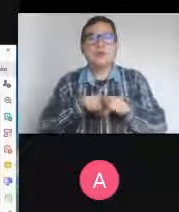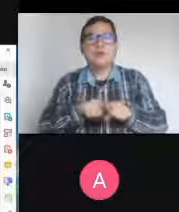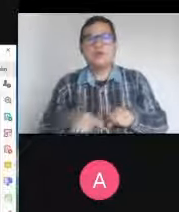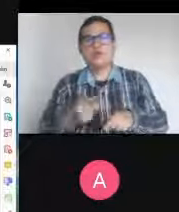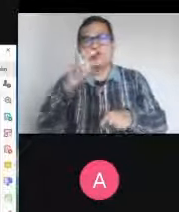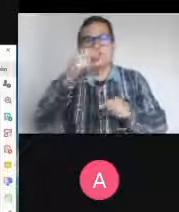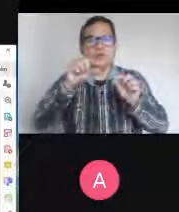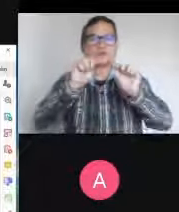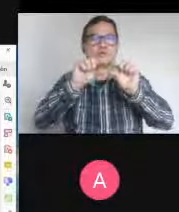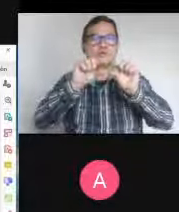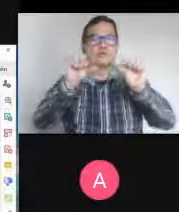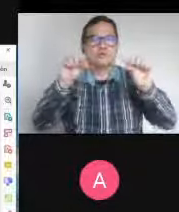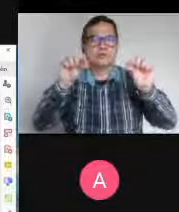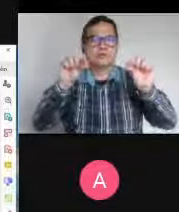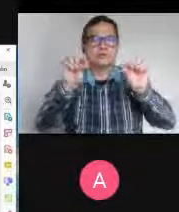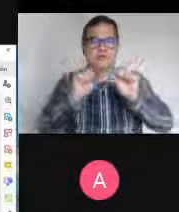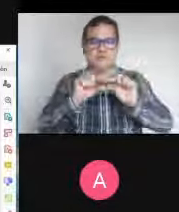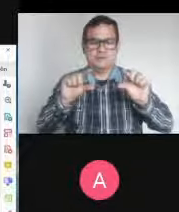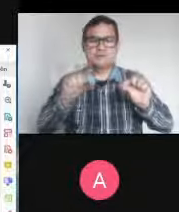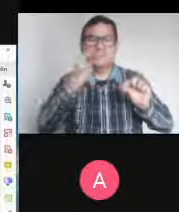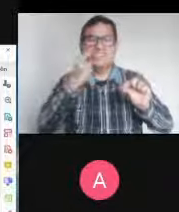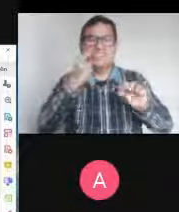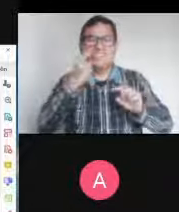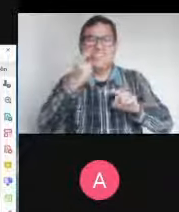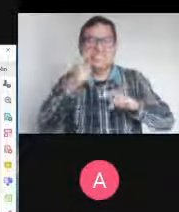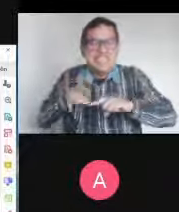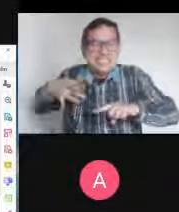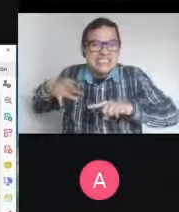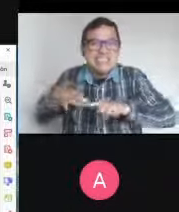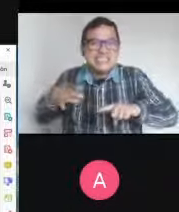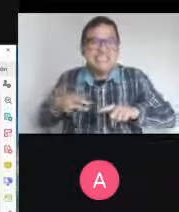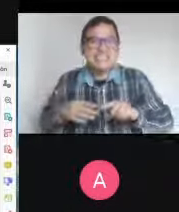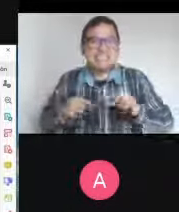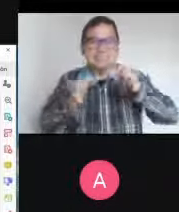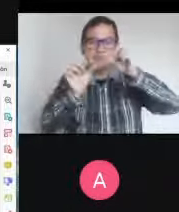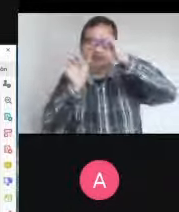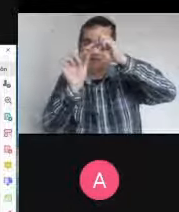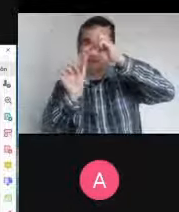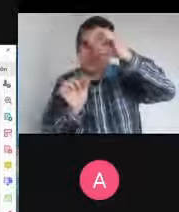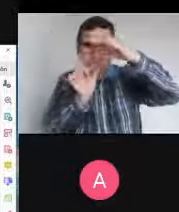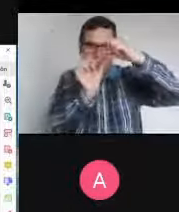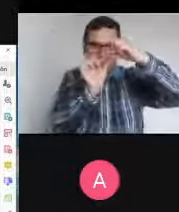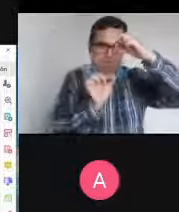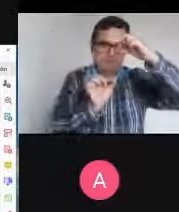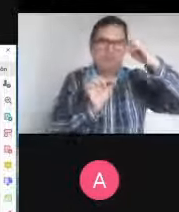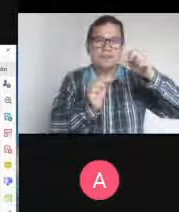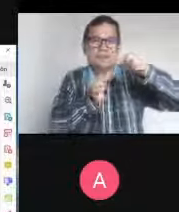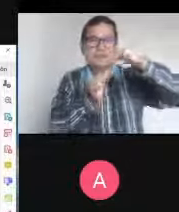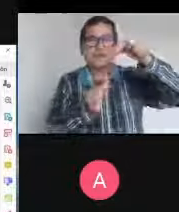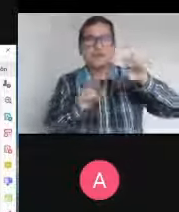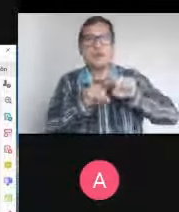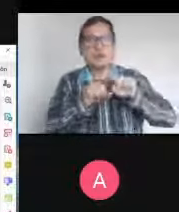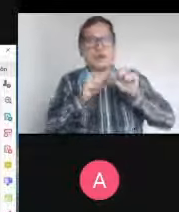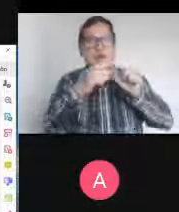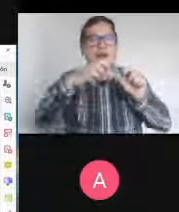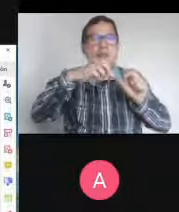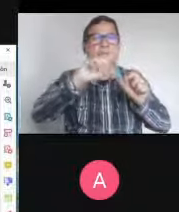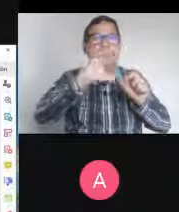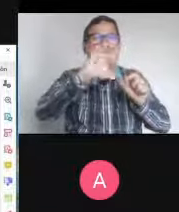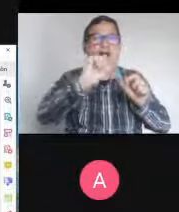metálicas. En la imagen izquierda inferior, ahí pues podemos ver la placa A y la placa